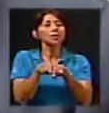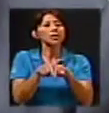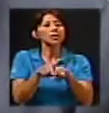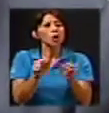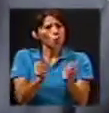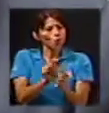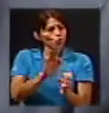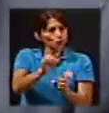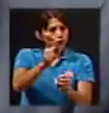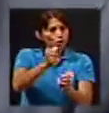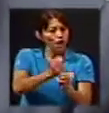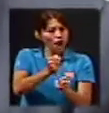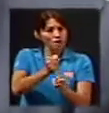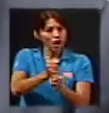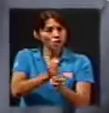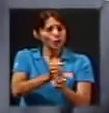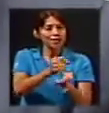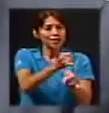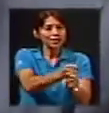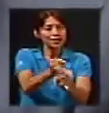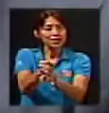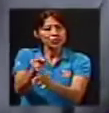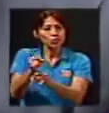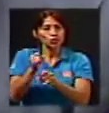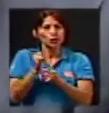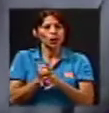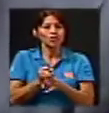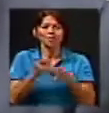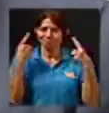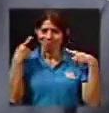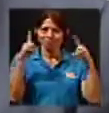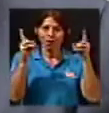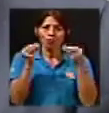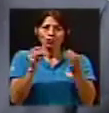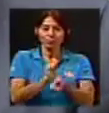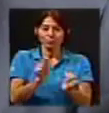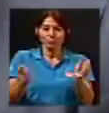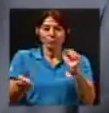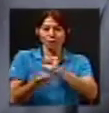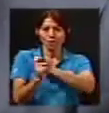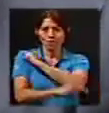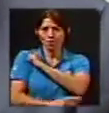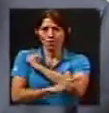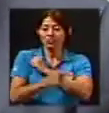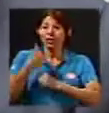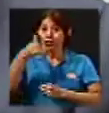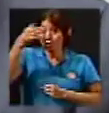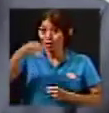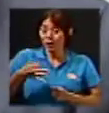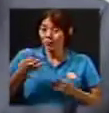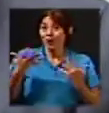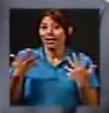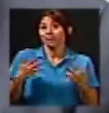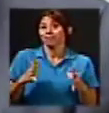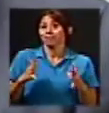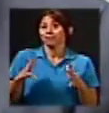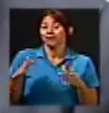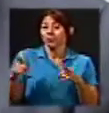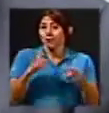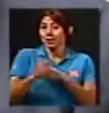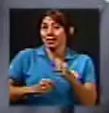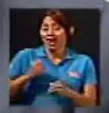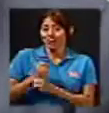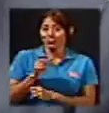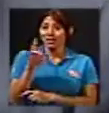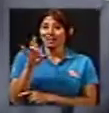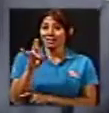instituciones se lograron muchas reformas en el país. Así que creo que cumplir 70 años es una